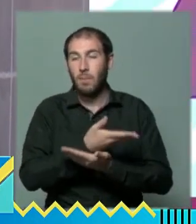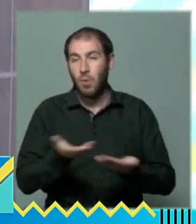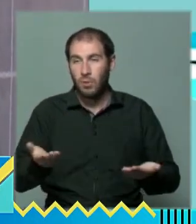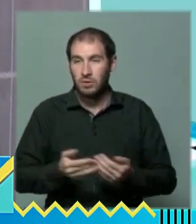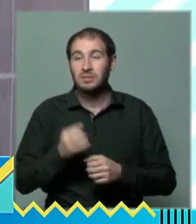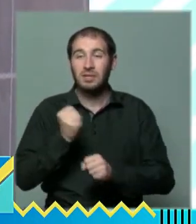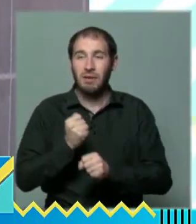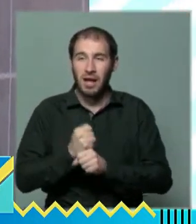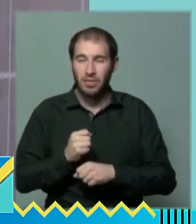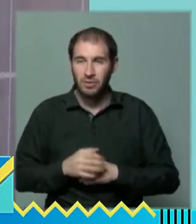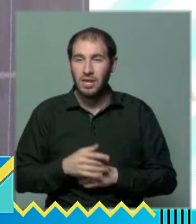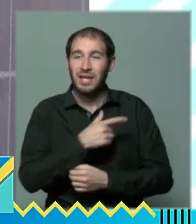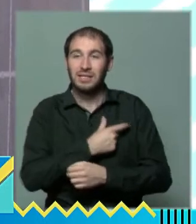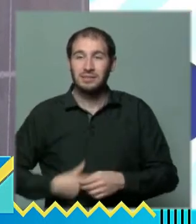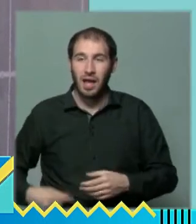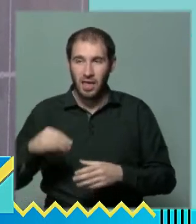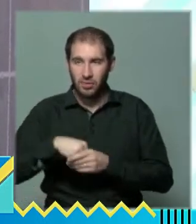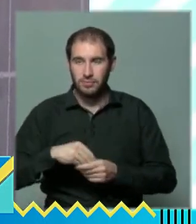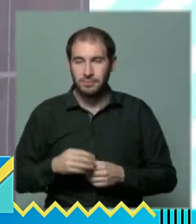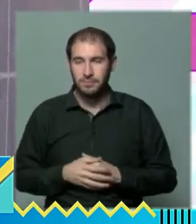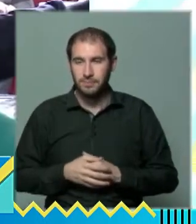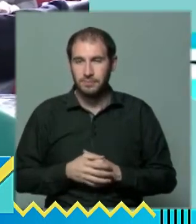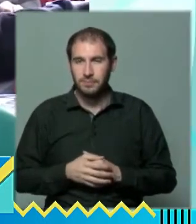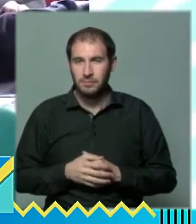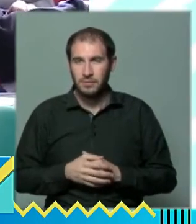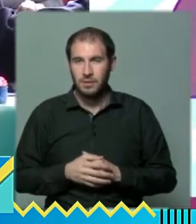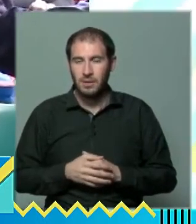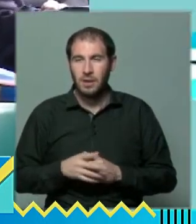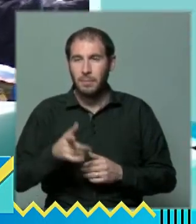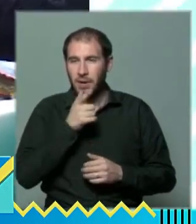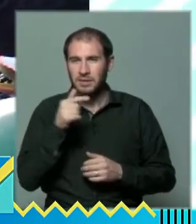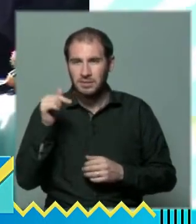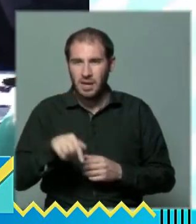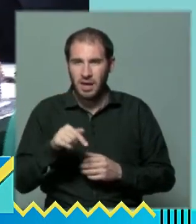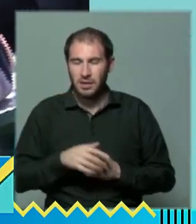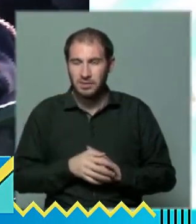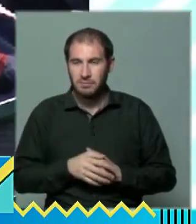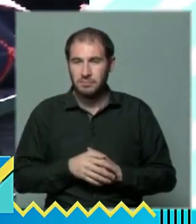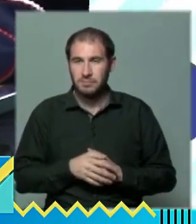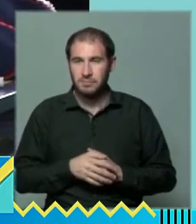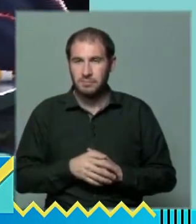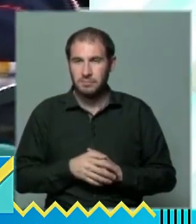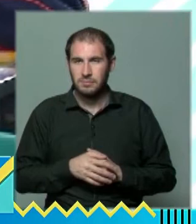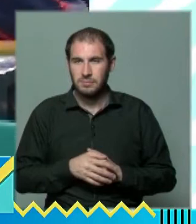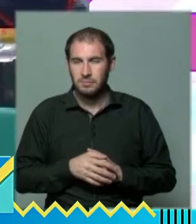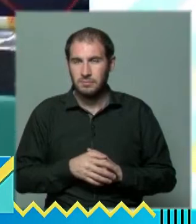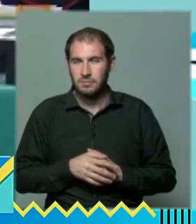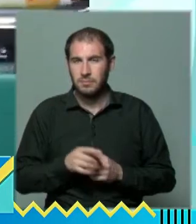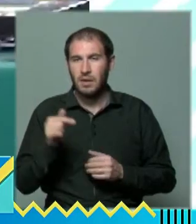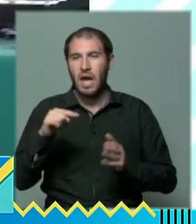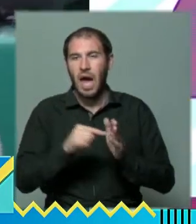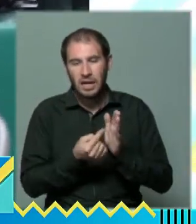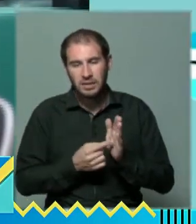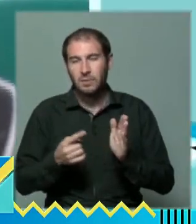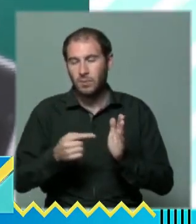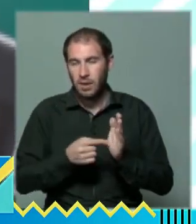un trabajador del Estado, y como que veíamos que se estaba en ese